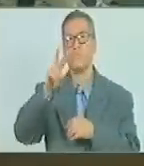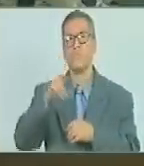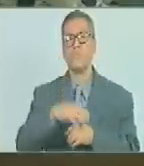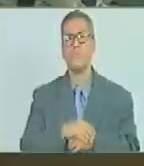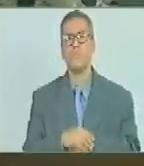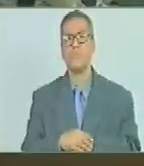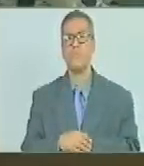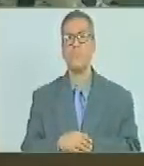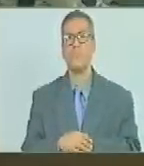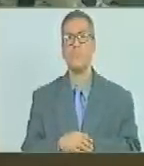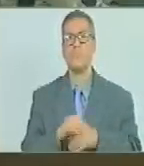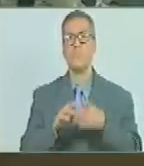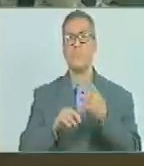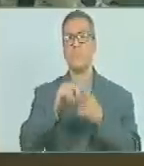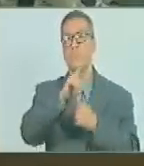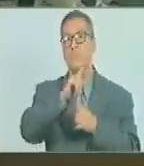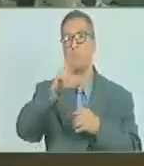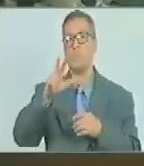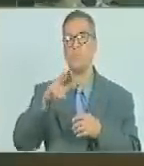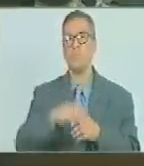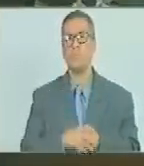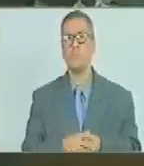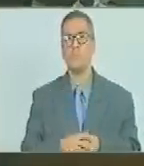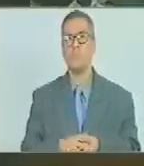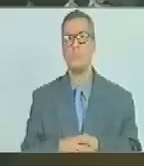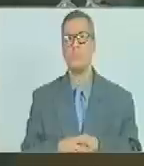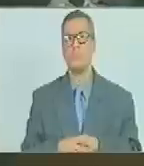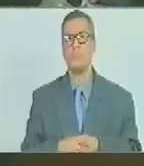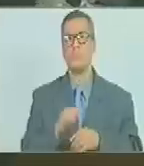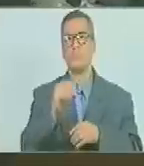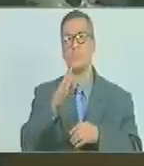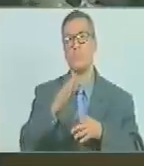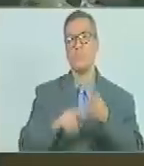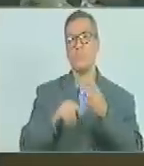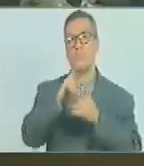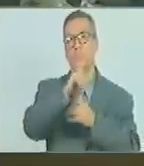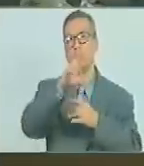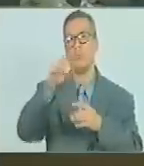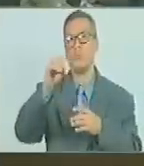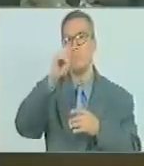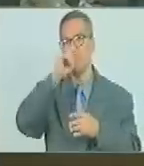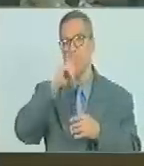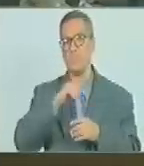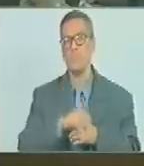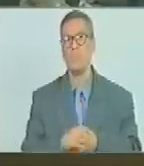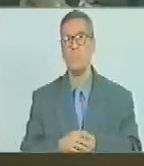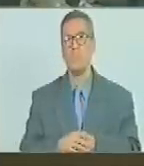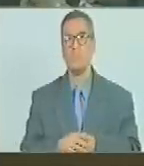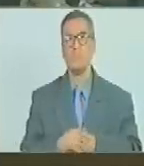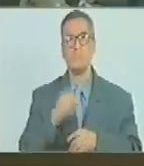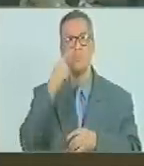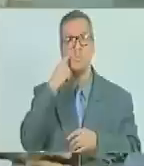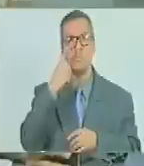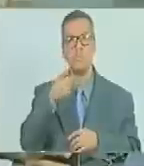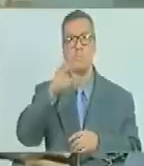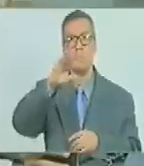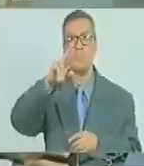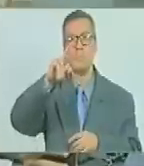2022, 23, casi 20 años. Vayan a ver a Irak.